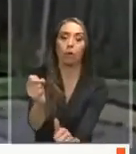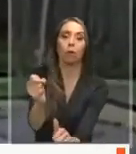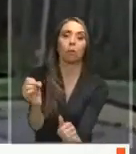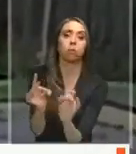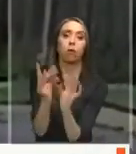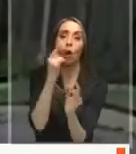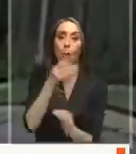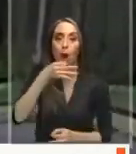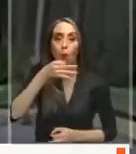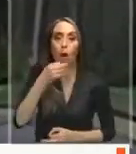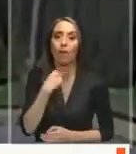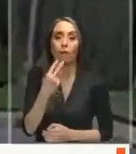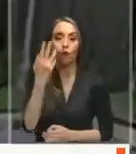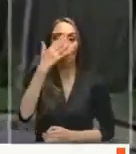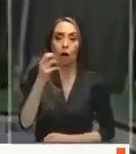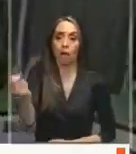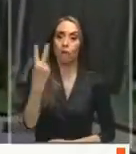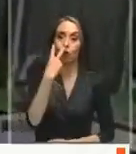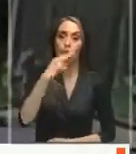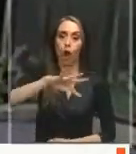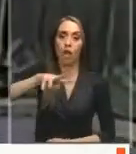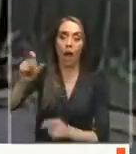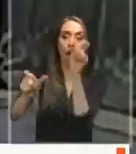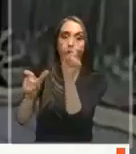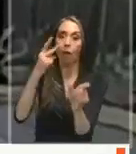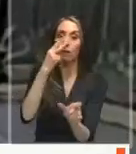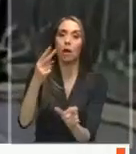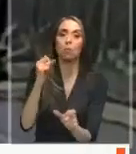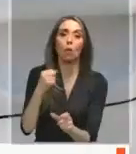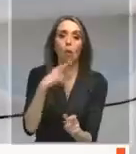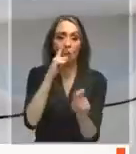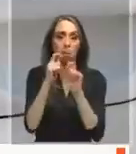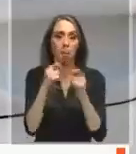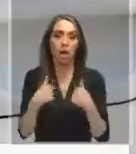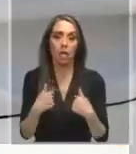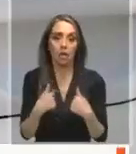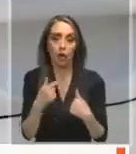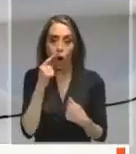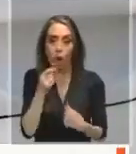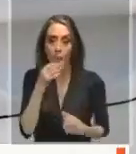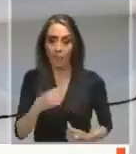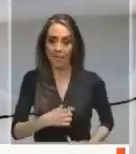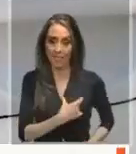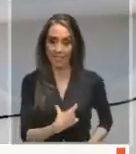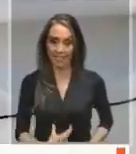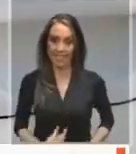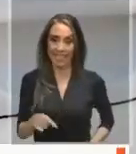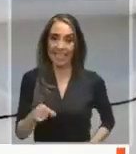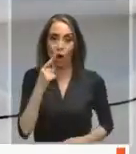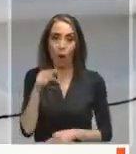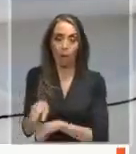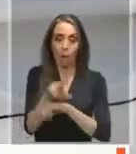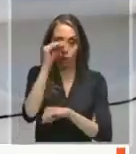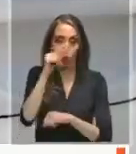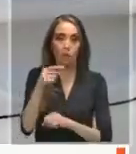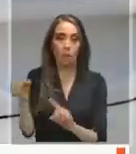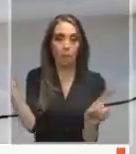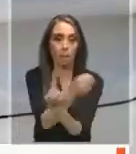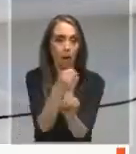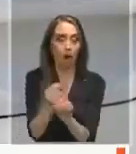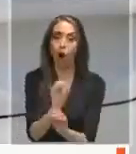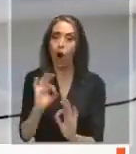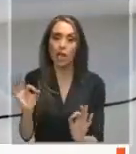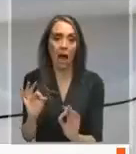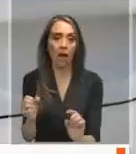me ponía en riesgo a mí, se me veían los delincuentes o cualquier cosa. Igual era complicado para mí. ¿Le pegaron? ¿Andaban con armas? No